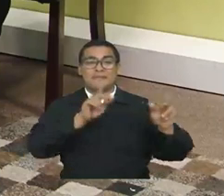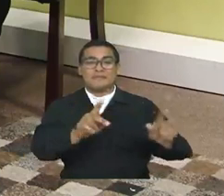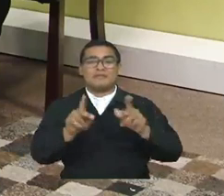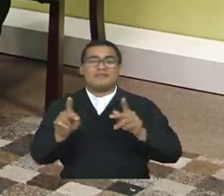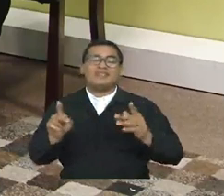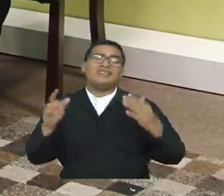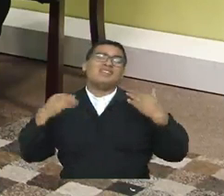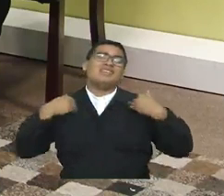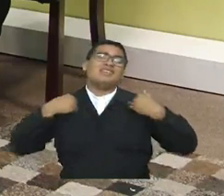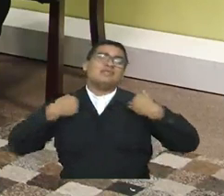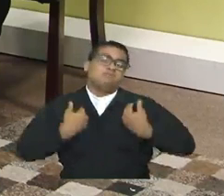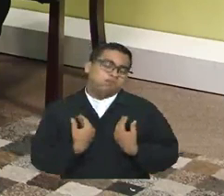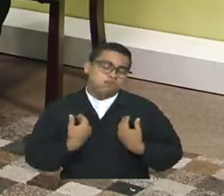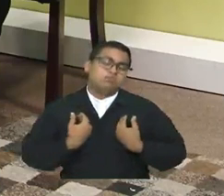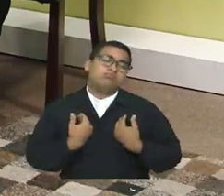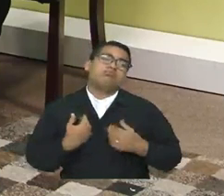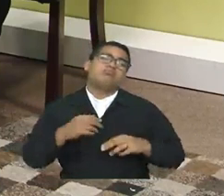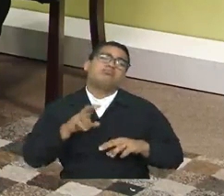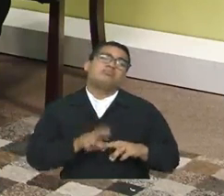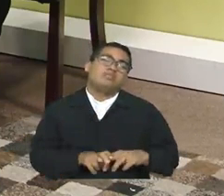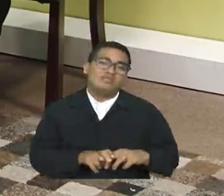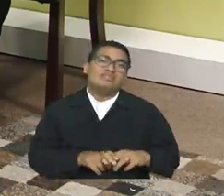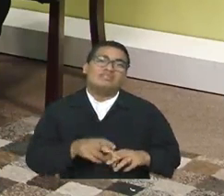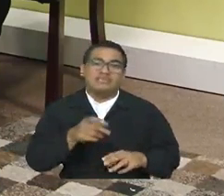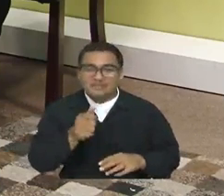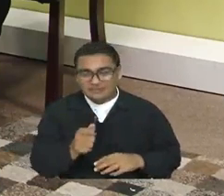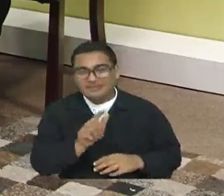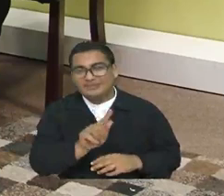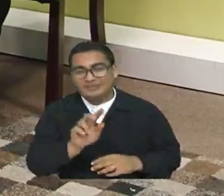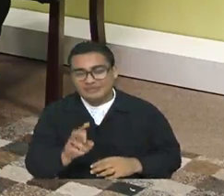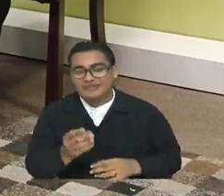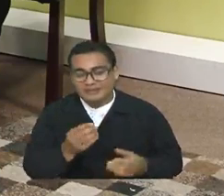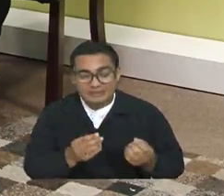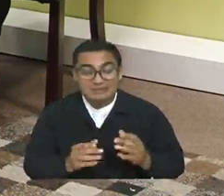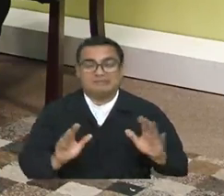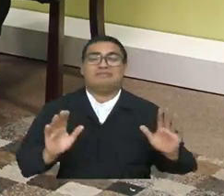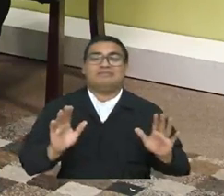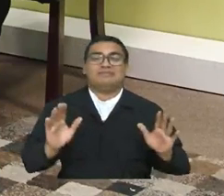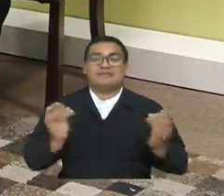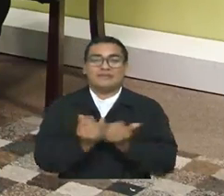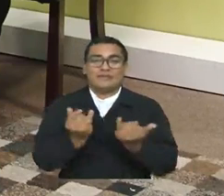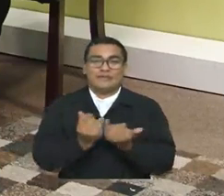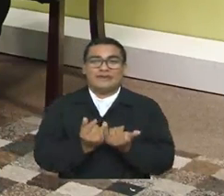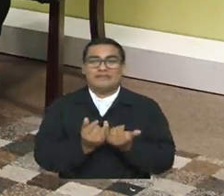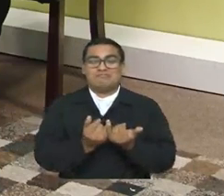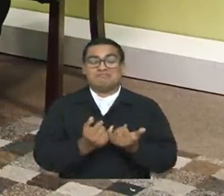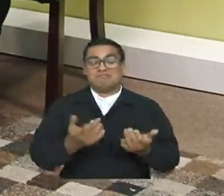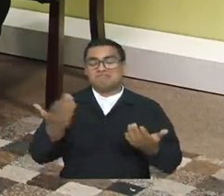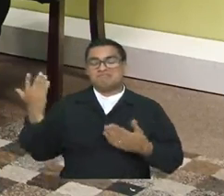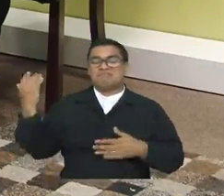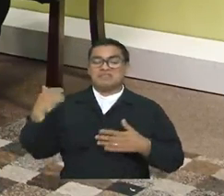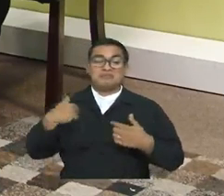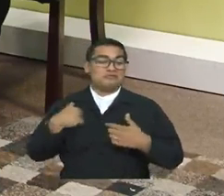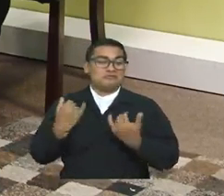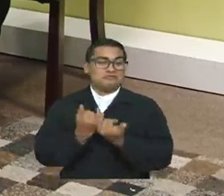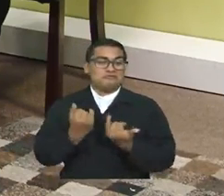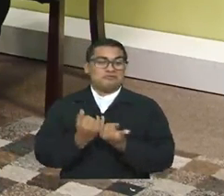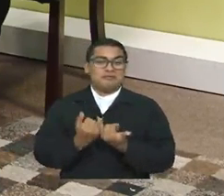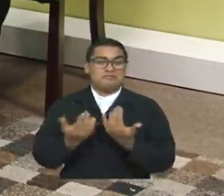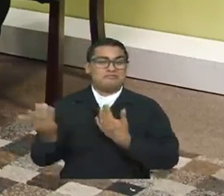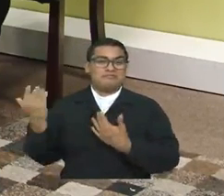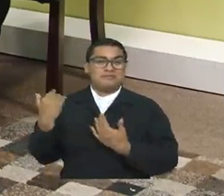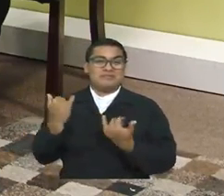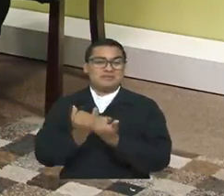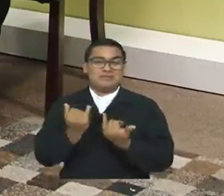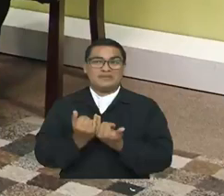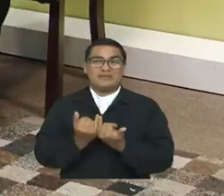descansa. Estar sentado frente a la televisión, comiendo, y estar en una silla, a mí me ha pasado. Pues, siente menos. Yo sí, me siento bien